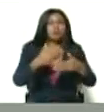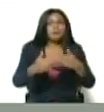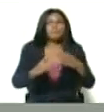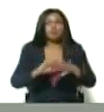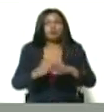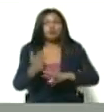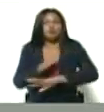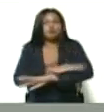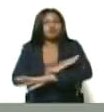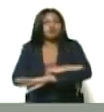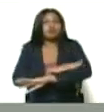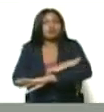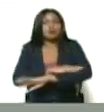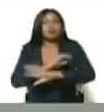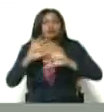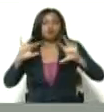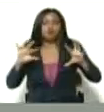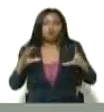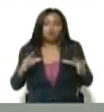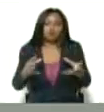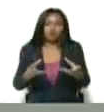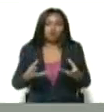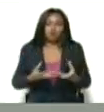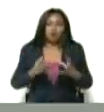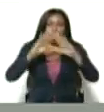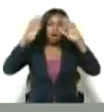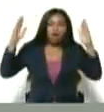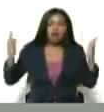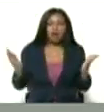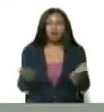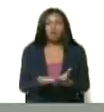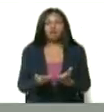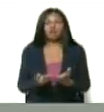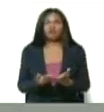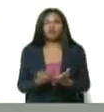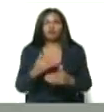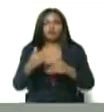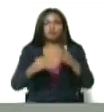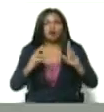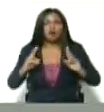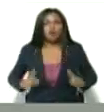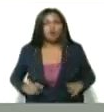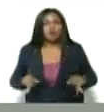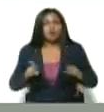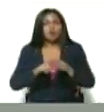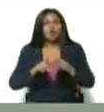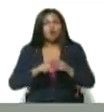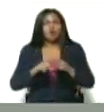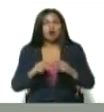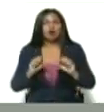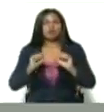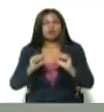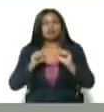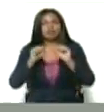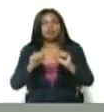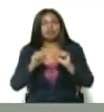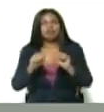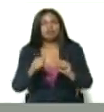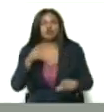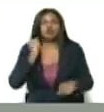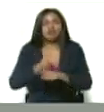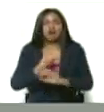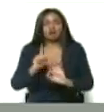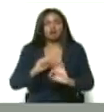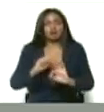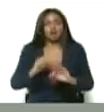el comportamiento que ha tenido la pandemia en el planeta entero, va a estar el ser humano establecido, iba a decir condenado, pero a lo mejor no es condenado, a lo